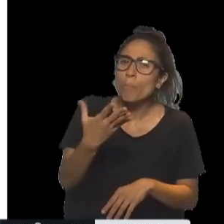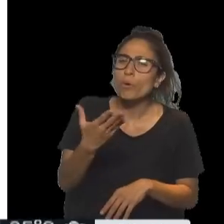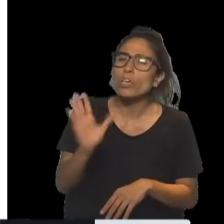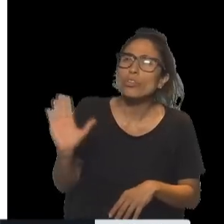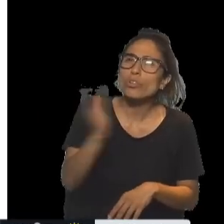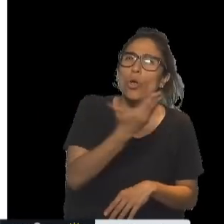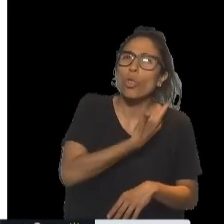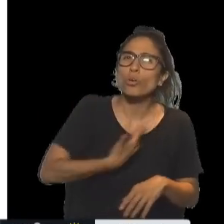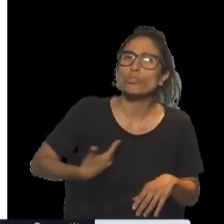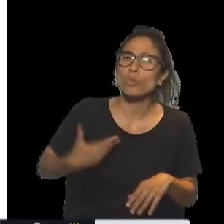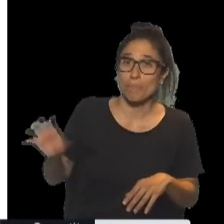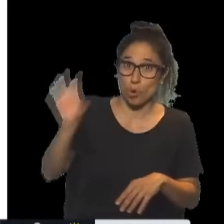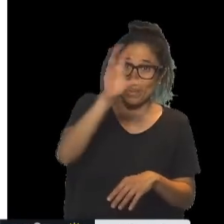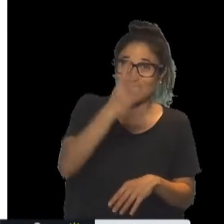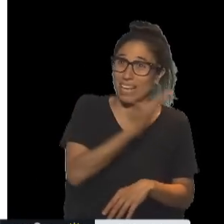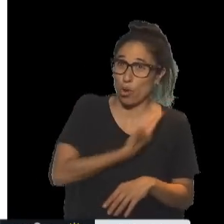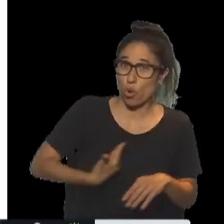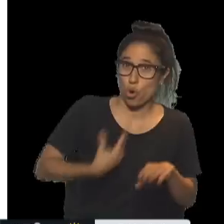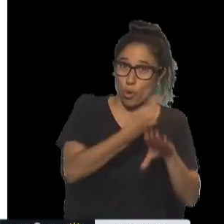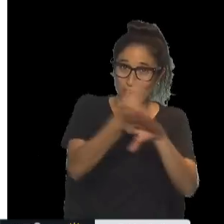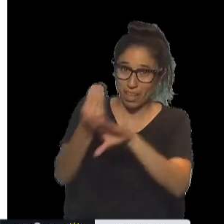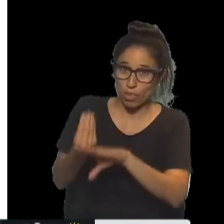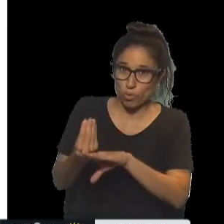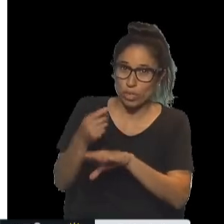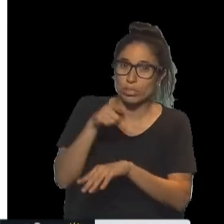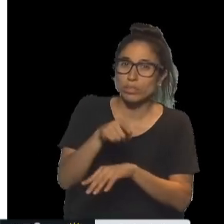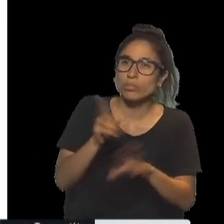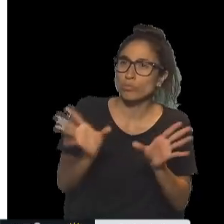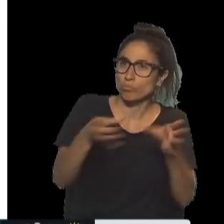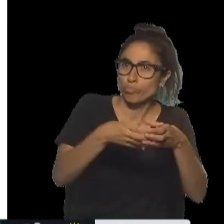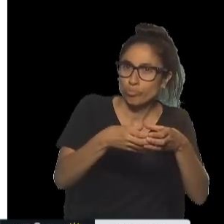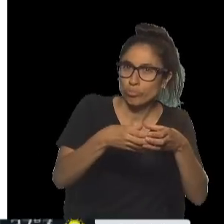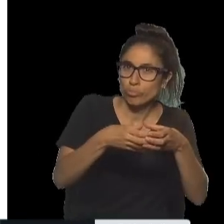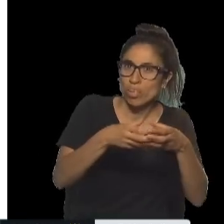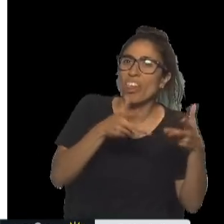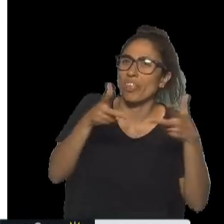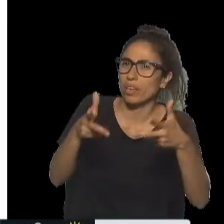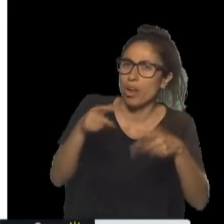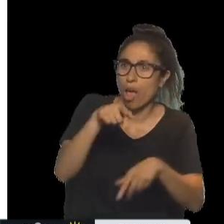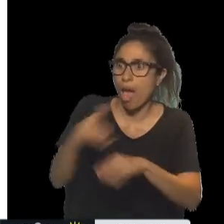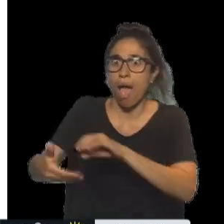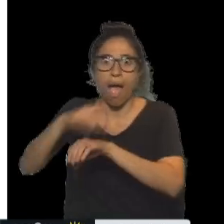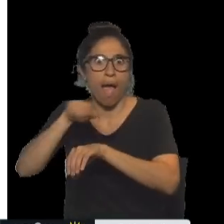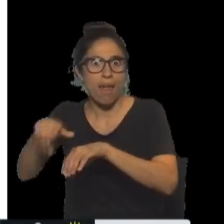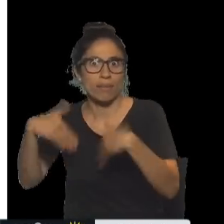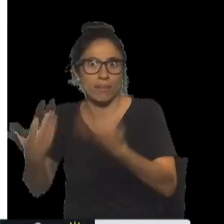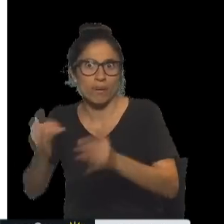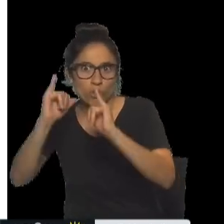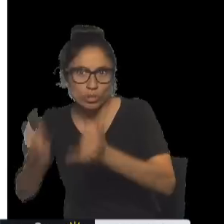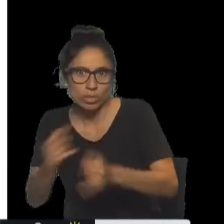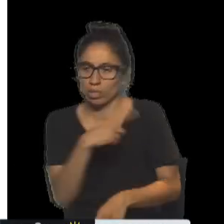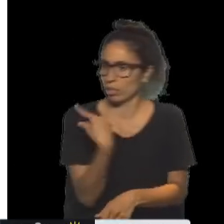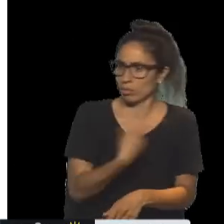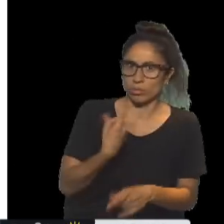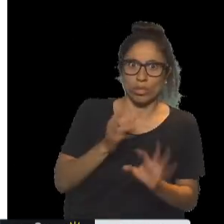un scrum y dijeron a Rodríguez Larreta sí, a nosotros no. Creo que cuando uno hace muchas cosas en tan pocos días